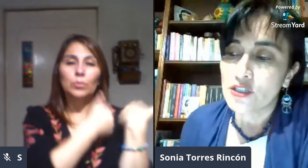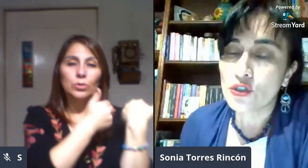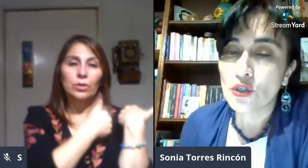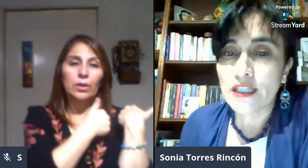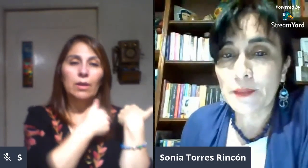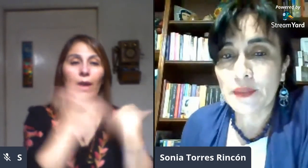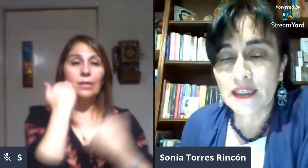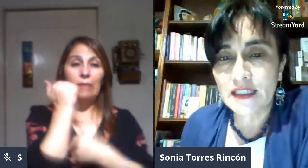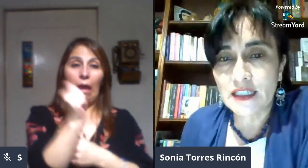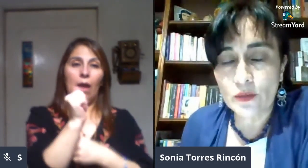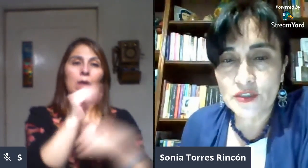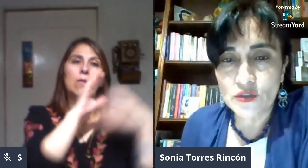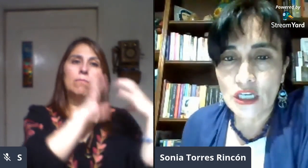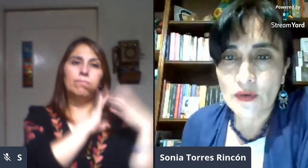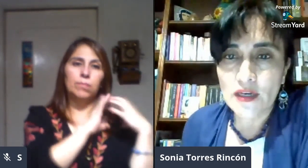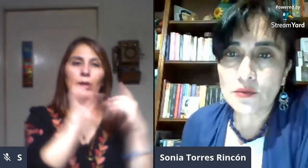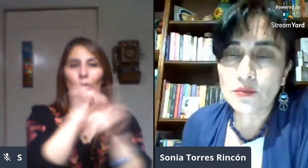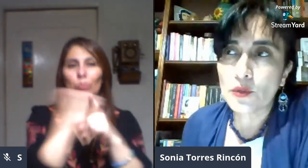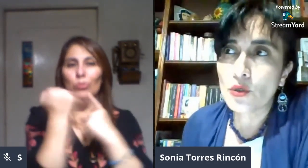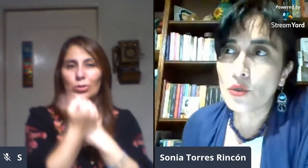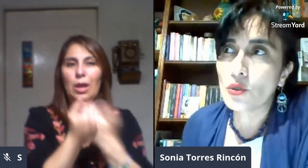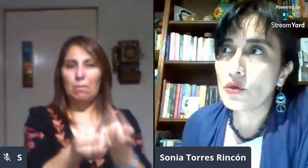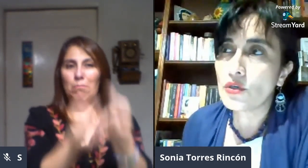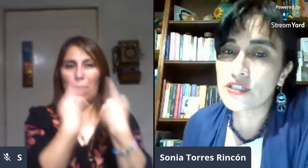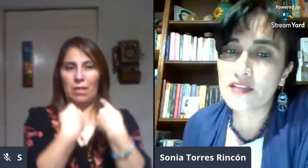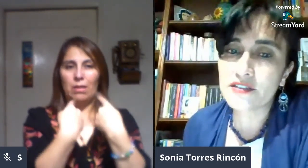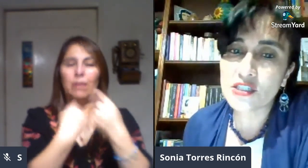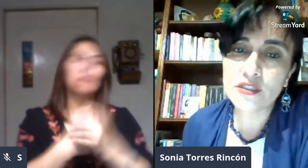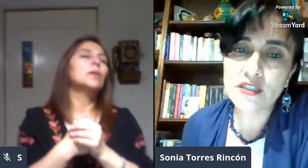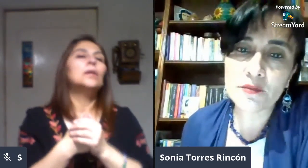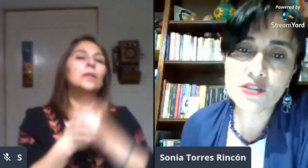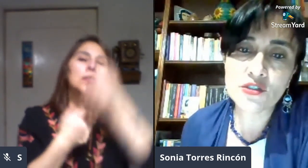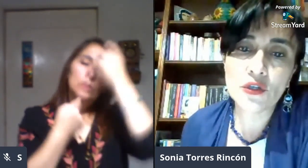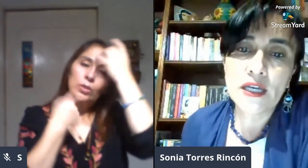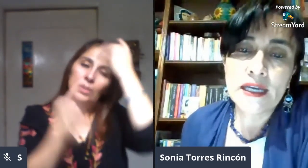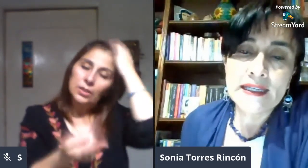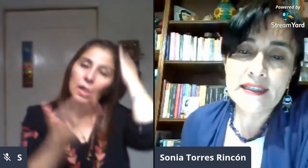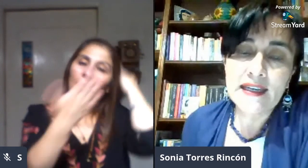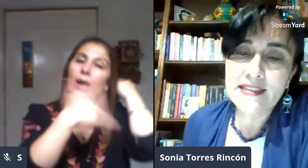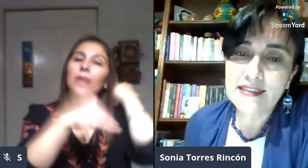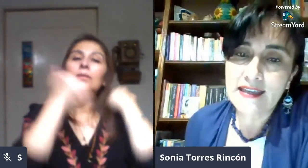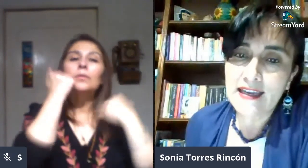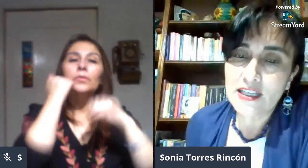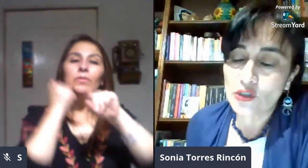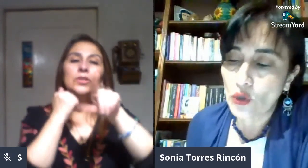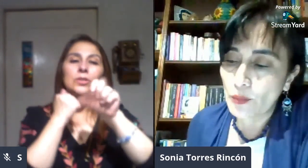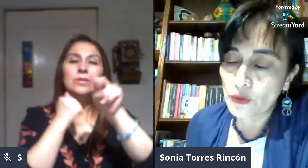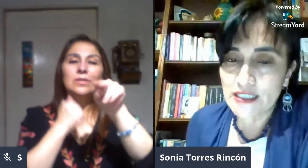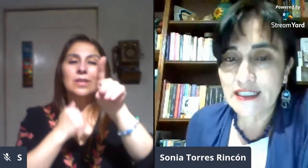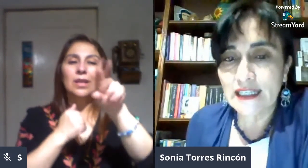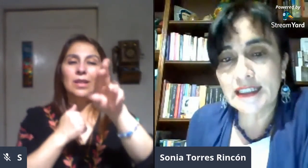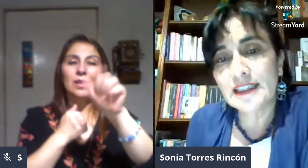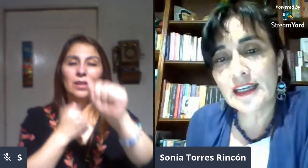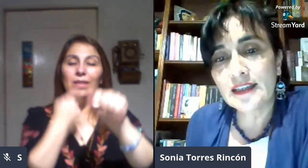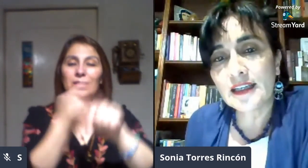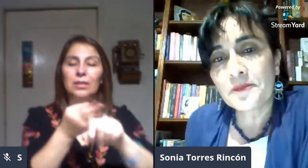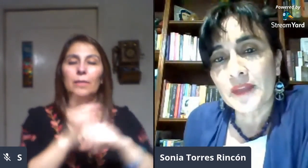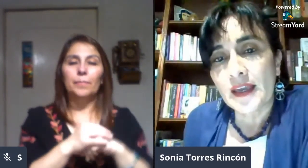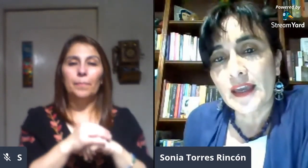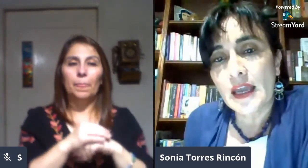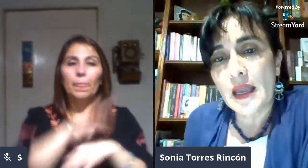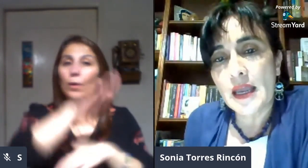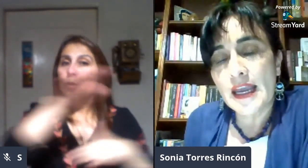mujeres, yo creo que también, y lo mencionaba un poco Sandra en su intervención, y es todo el potencial que